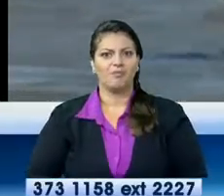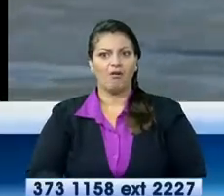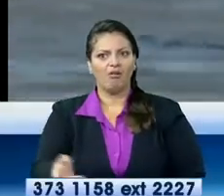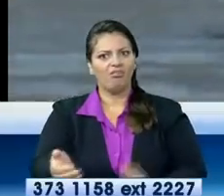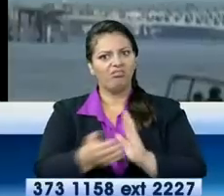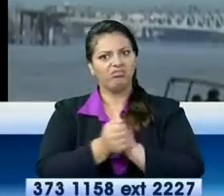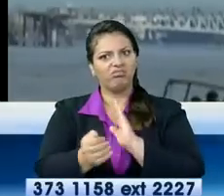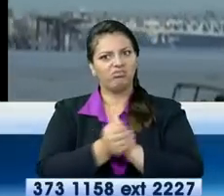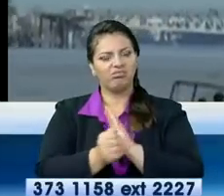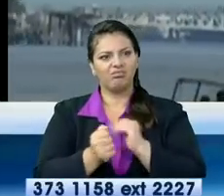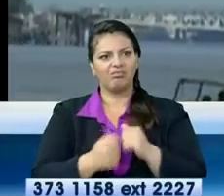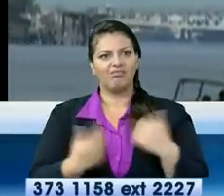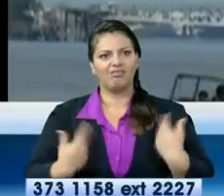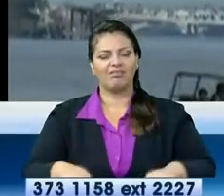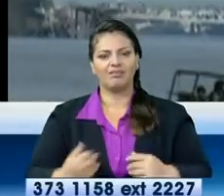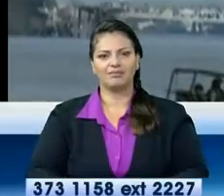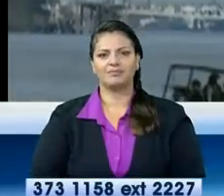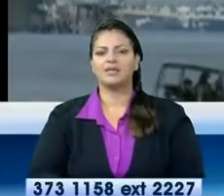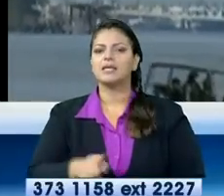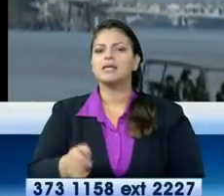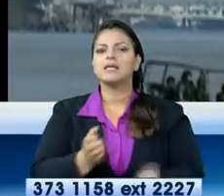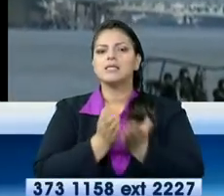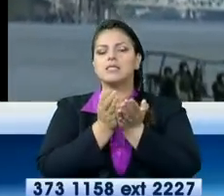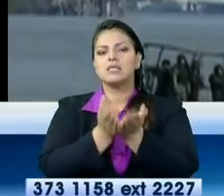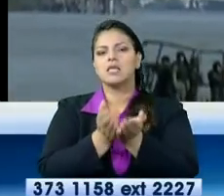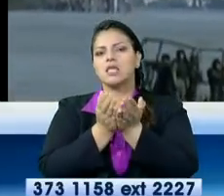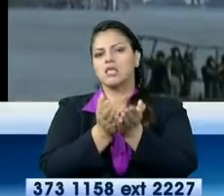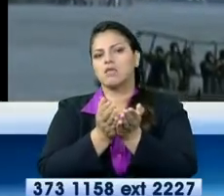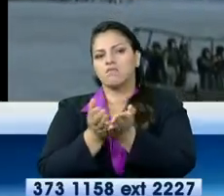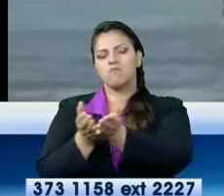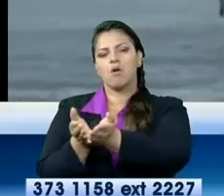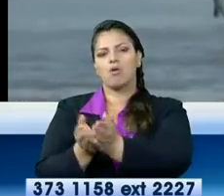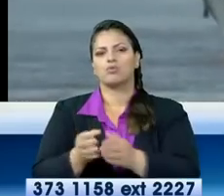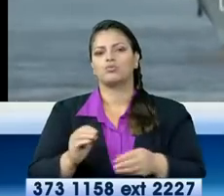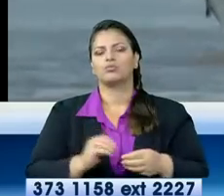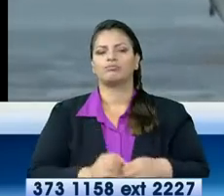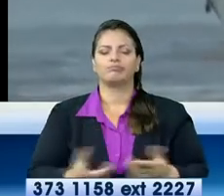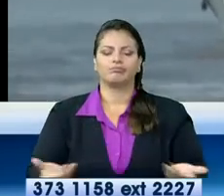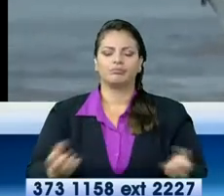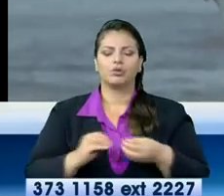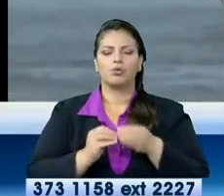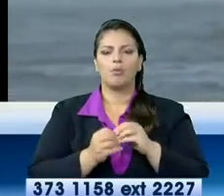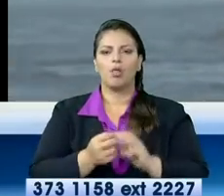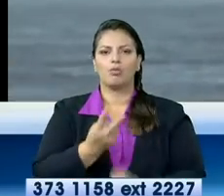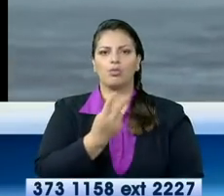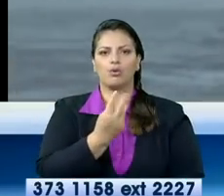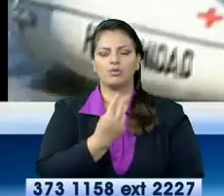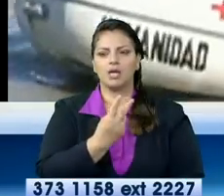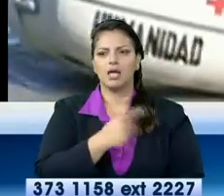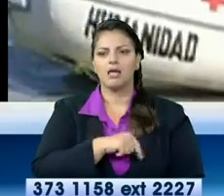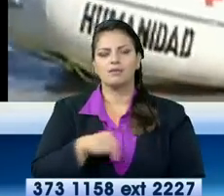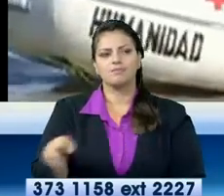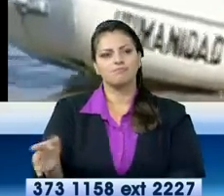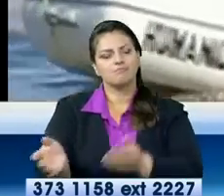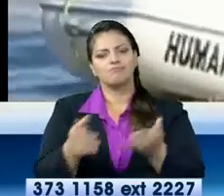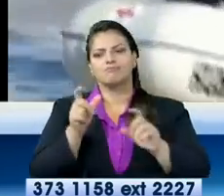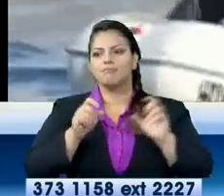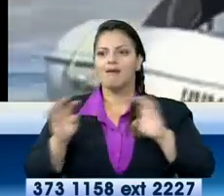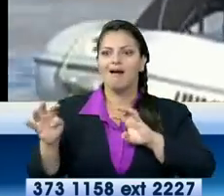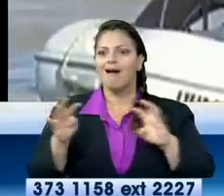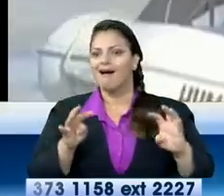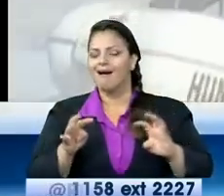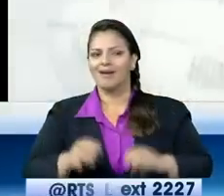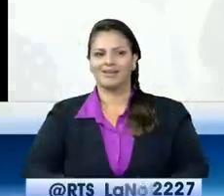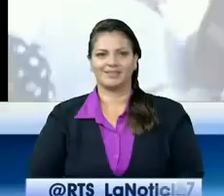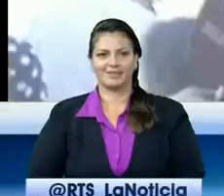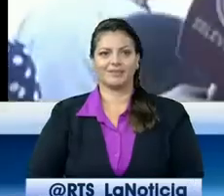la edición número 12 del desfile náutico y lo importante es que está matizado por la